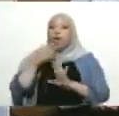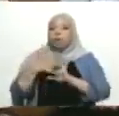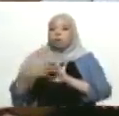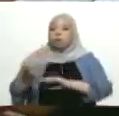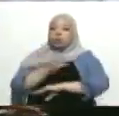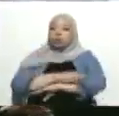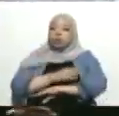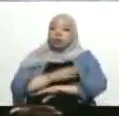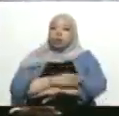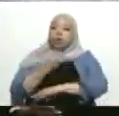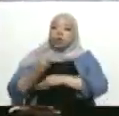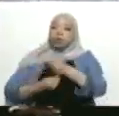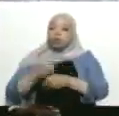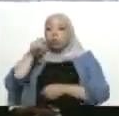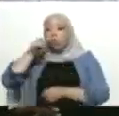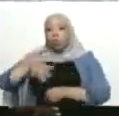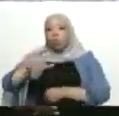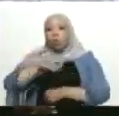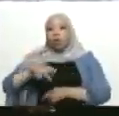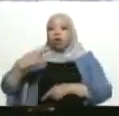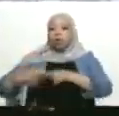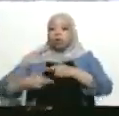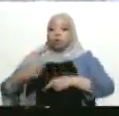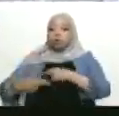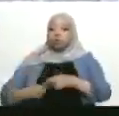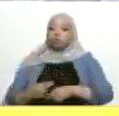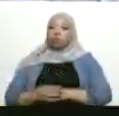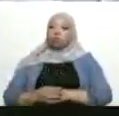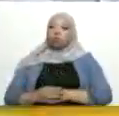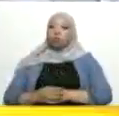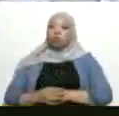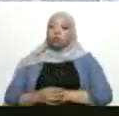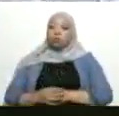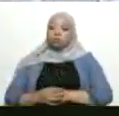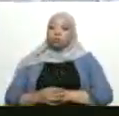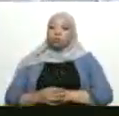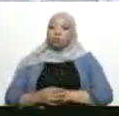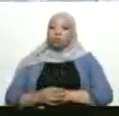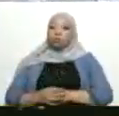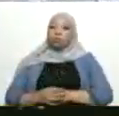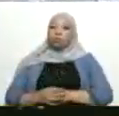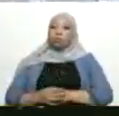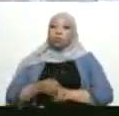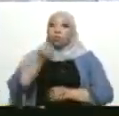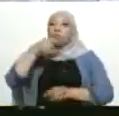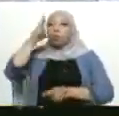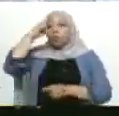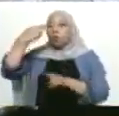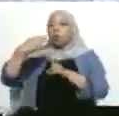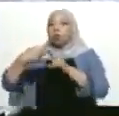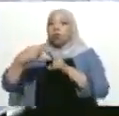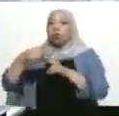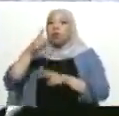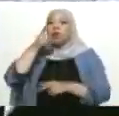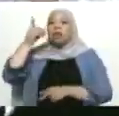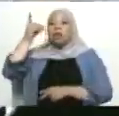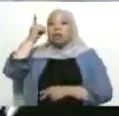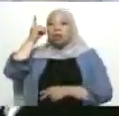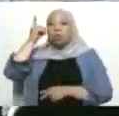como debe hacerlo cualquier revolucionario, que es predicar con el ejemplo. Un honor y gloria a Darío